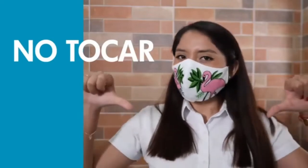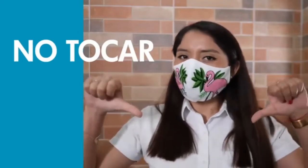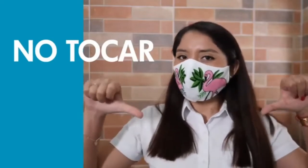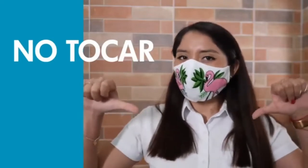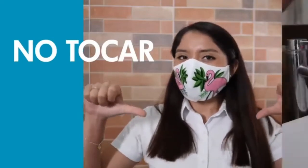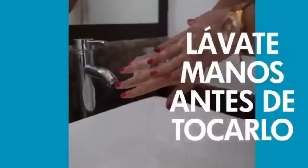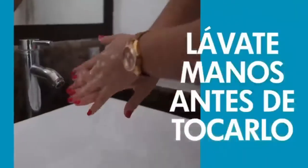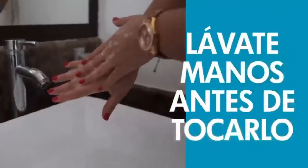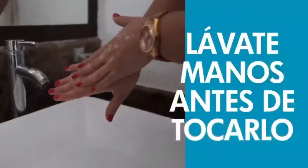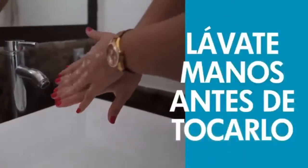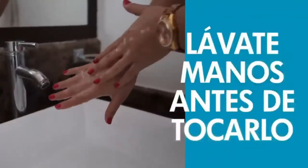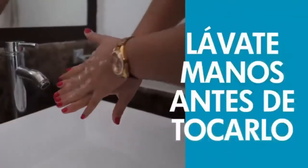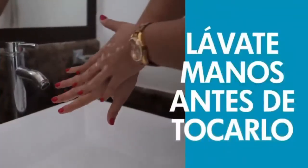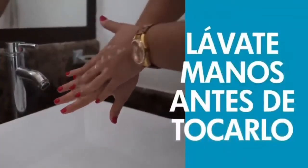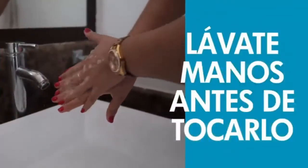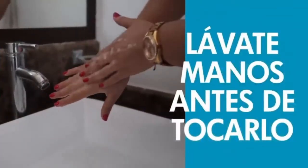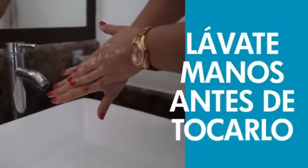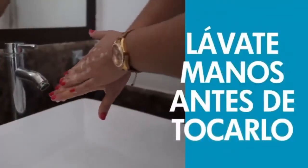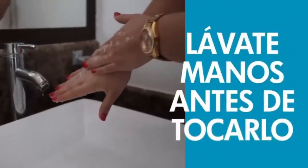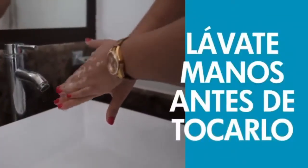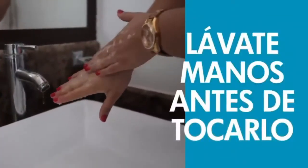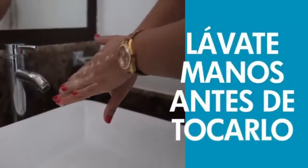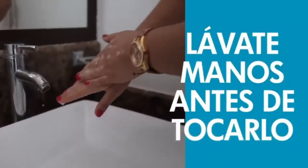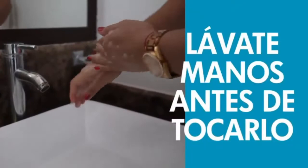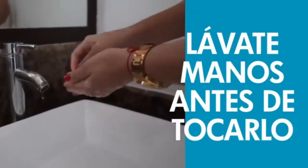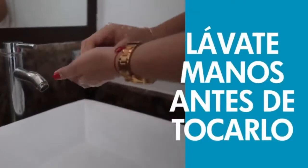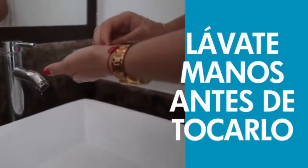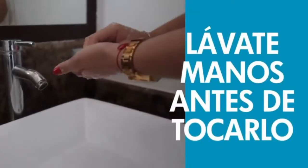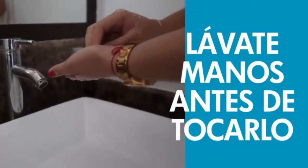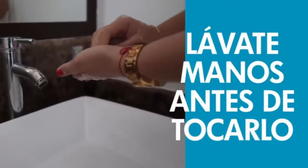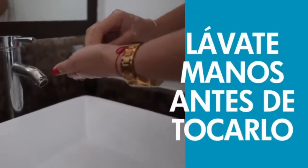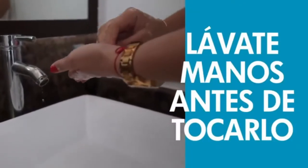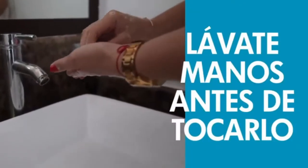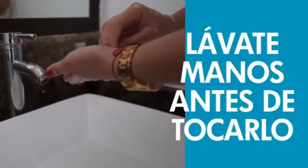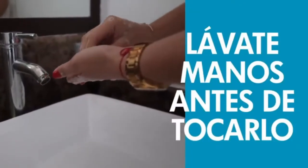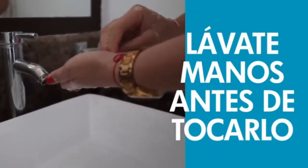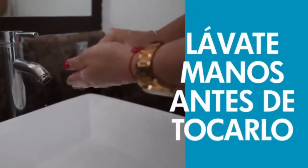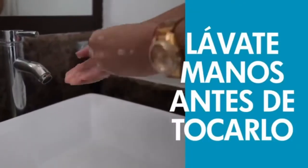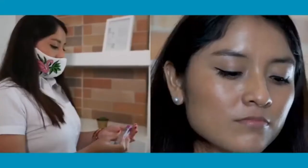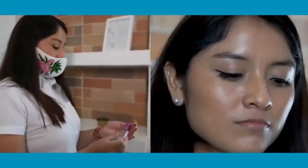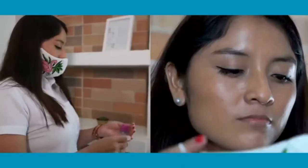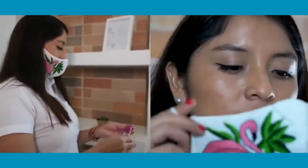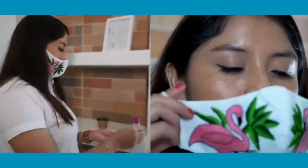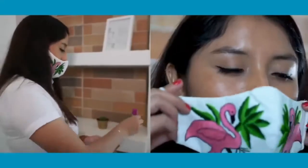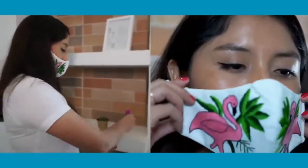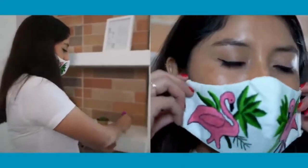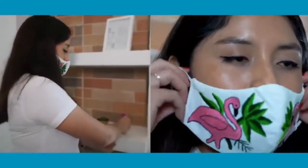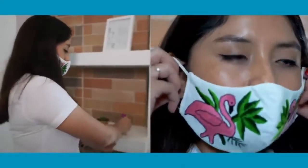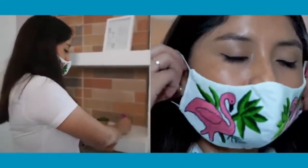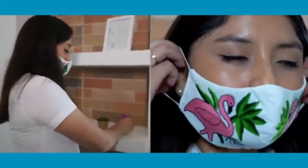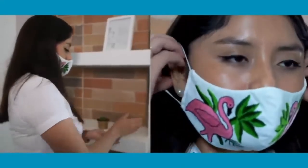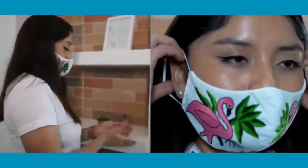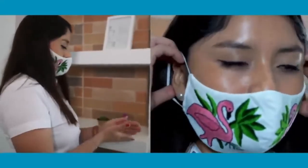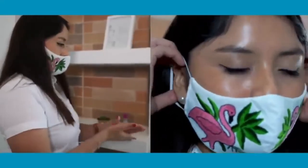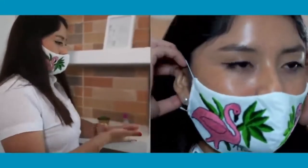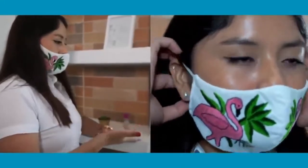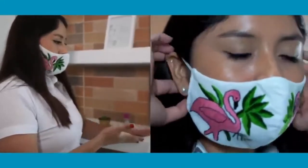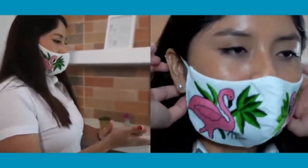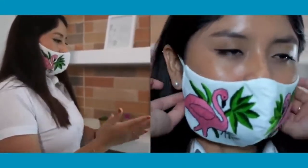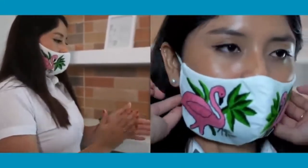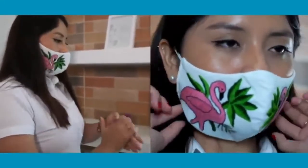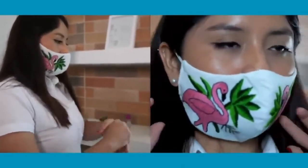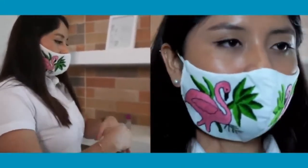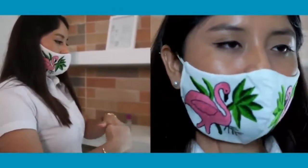debemos tocar. También es importante lavarse las manos con agua y jabón antes de colocarlo y después de retirarlo. Si no es posible, usa